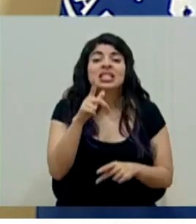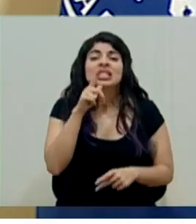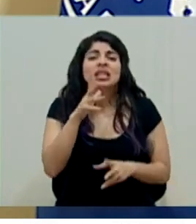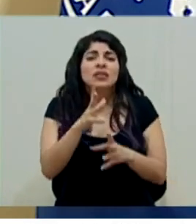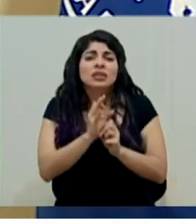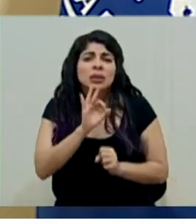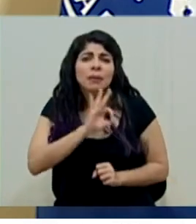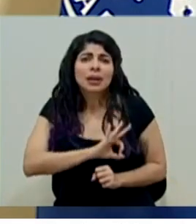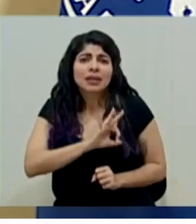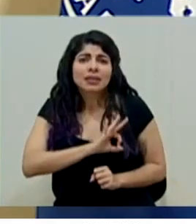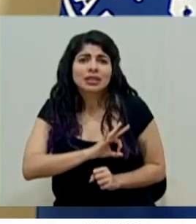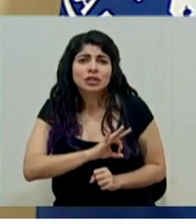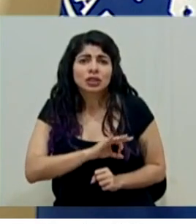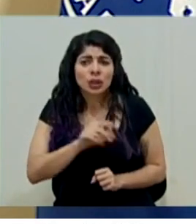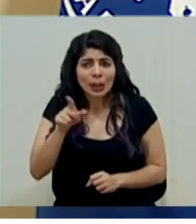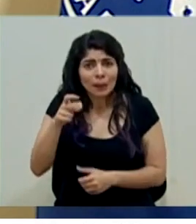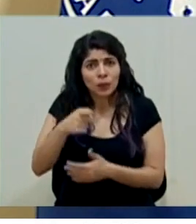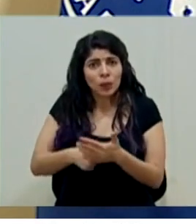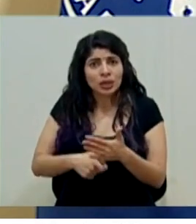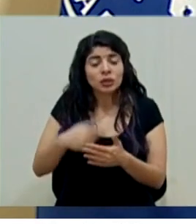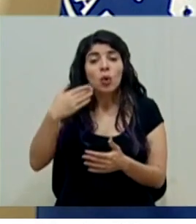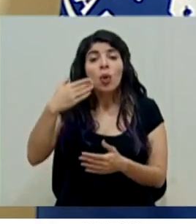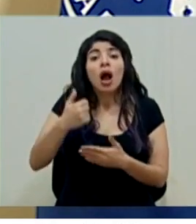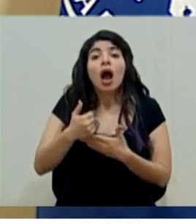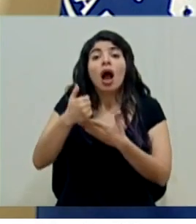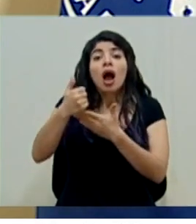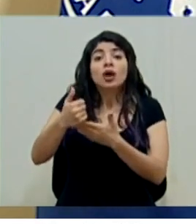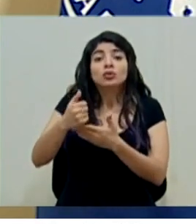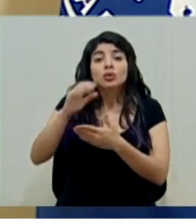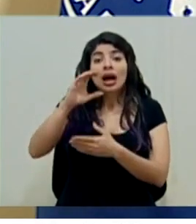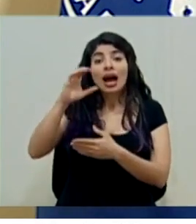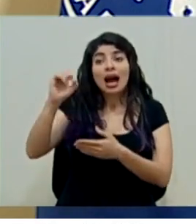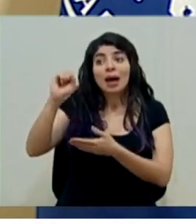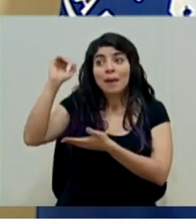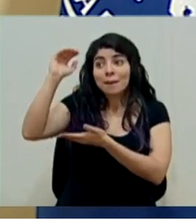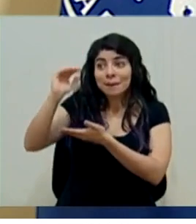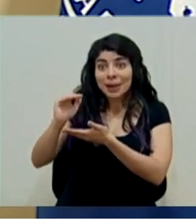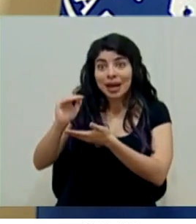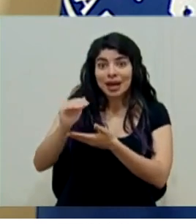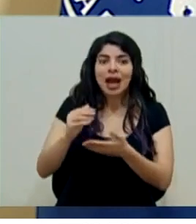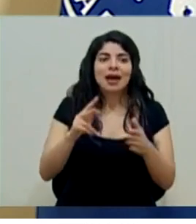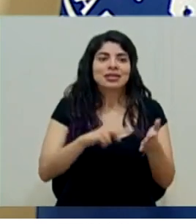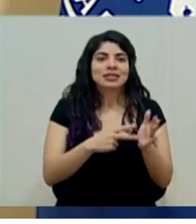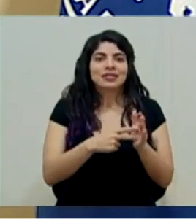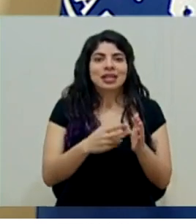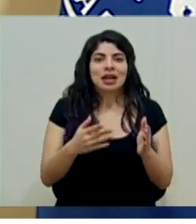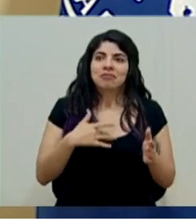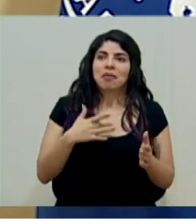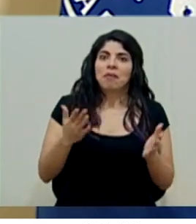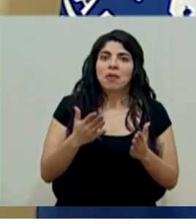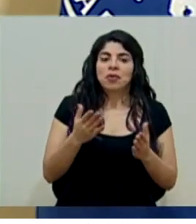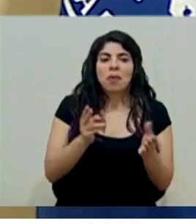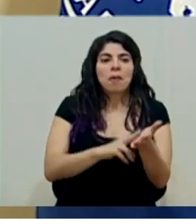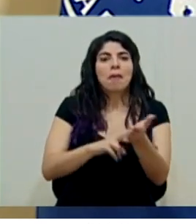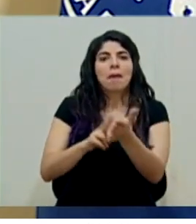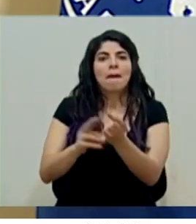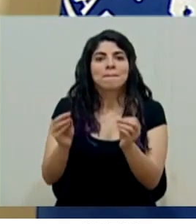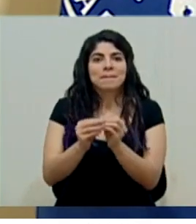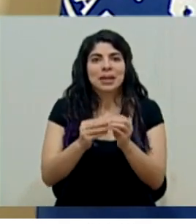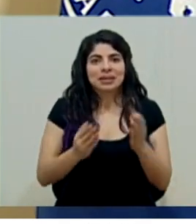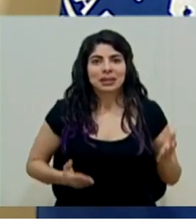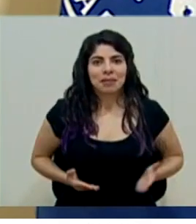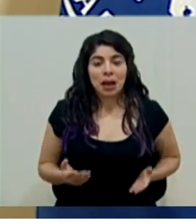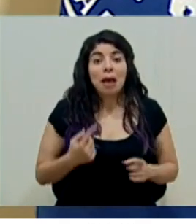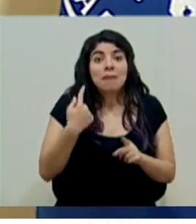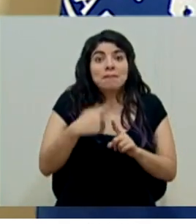beneficiar de ese mismo impuesto cuando ayude a reducir las cargas sociales. Incentivamos el empleo y ayuda